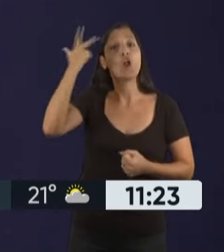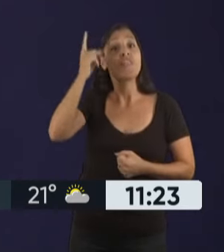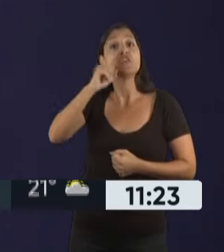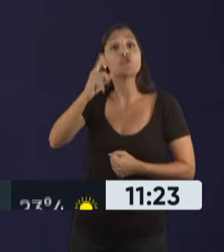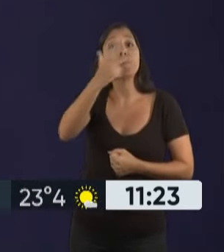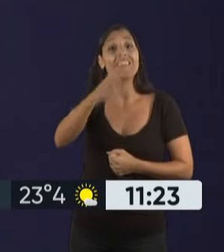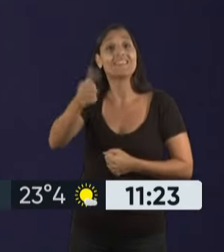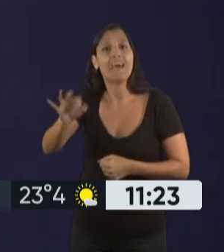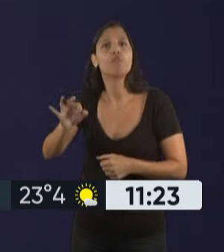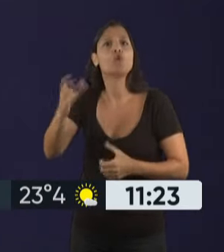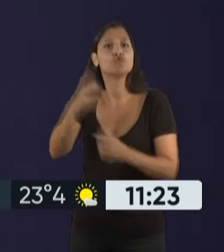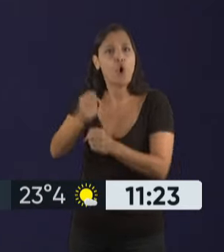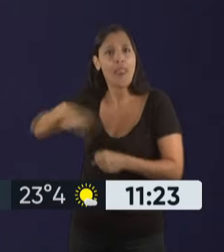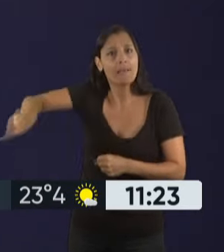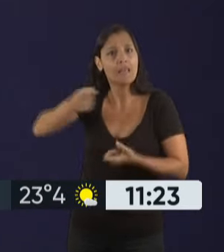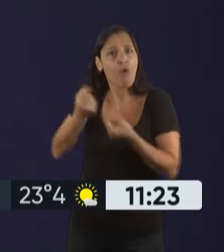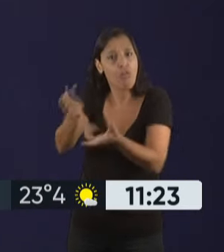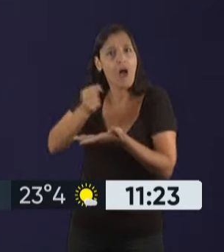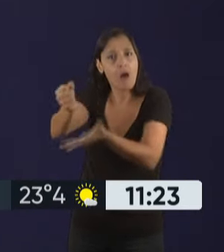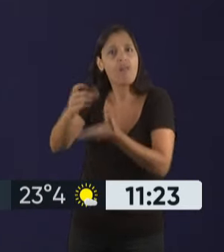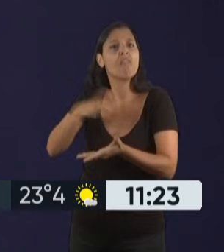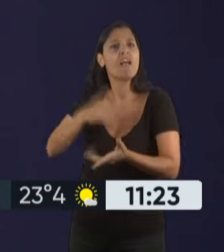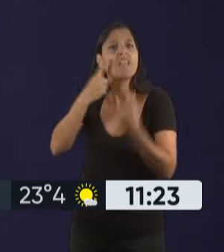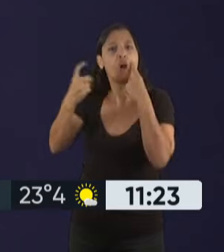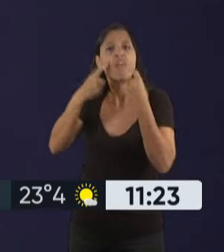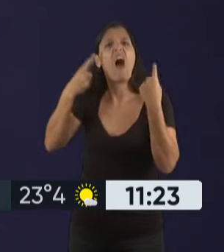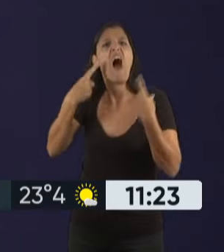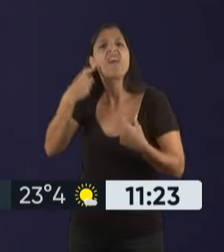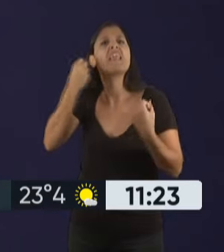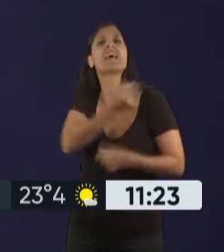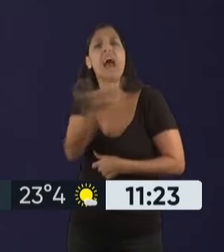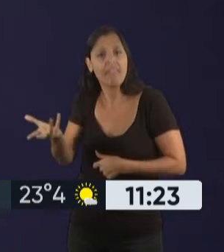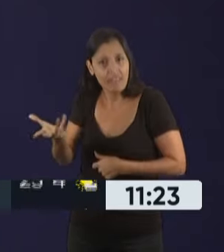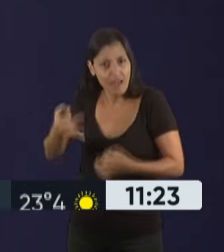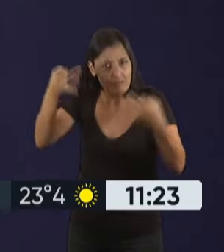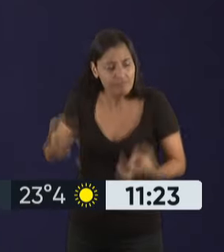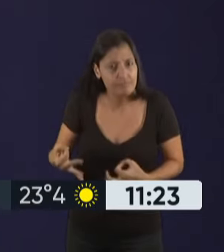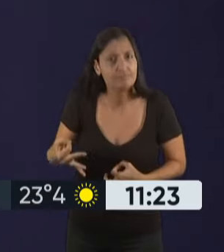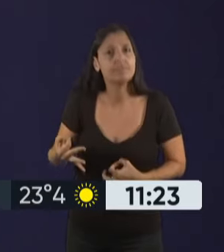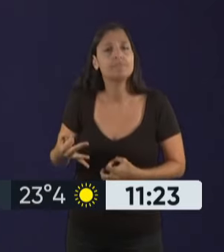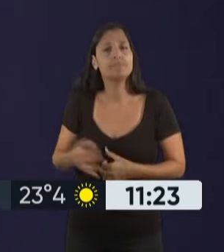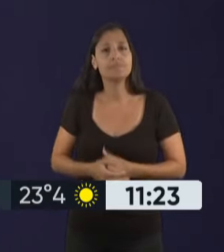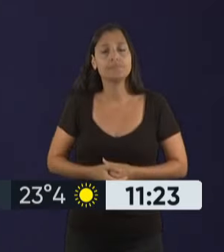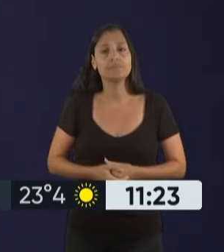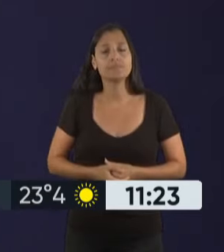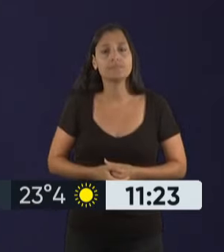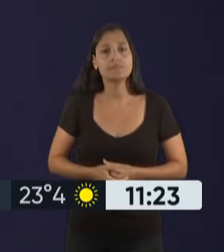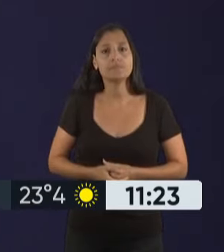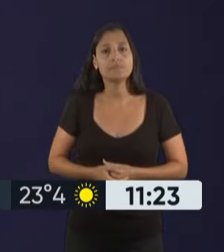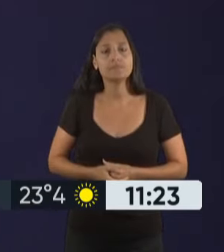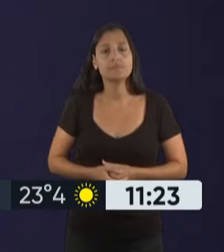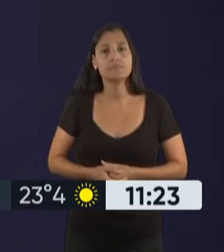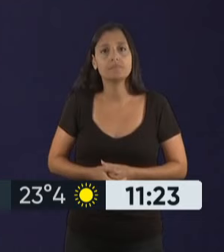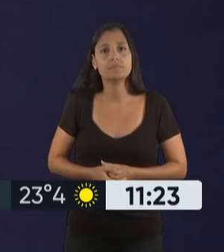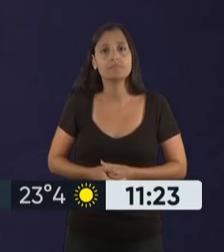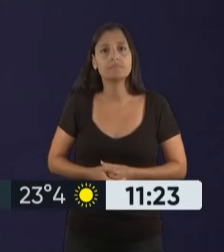colectivos pero nunca se controló si esta cantidad efectivamente era la que la que